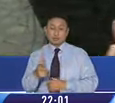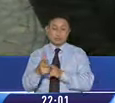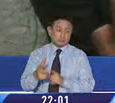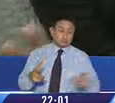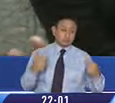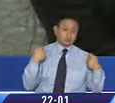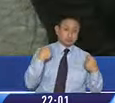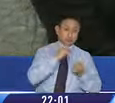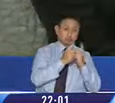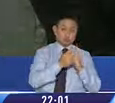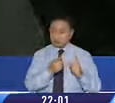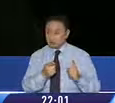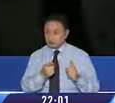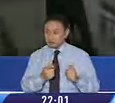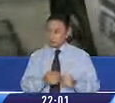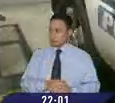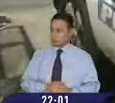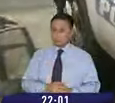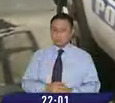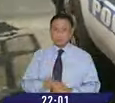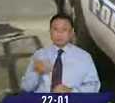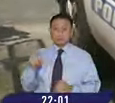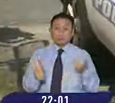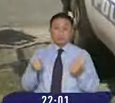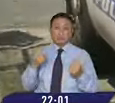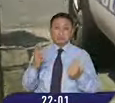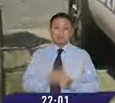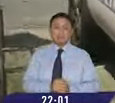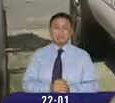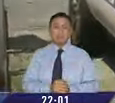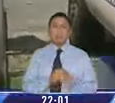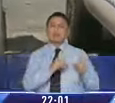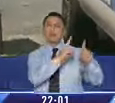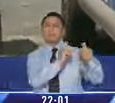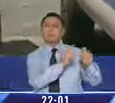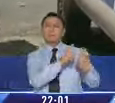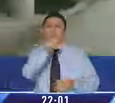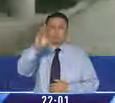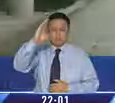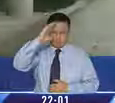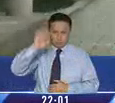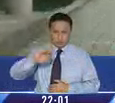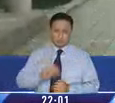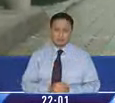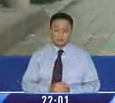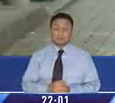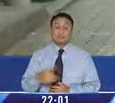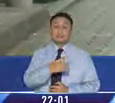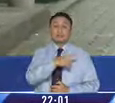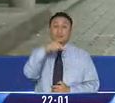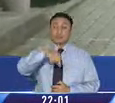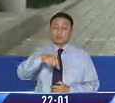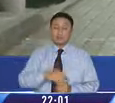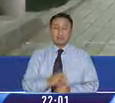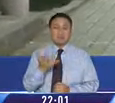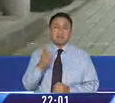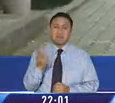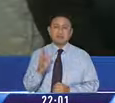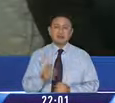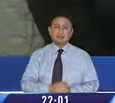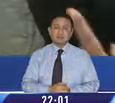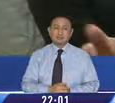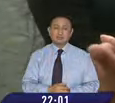cambiar, sale y ya no estaba el carro. Les preguntamos a los moradores sobre la presencia policial. De eso aquí prácticamente no se